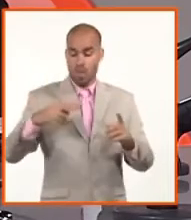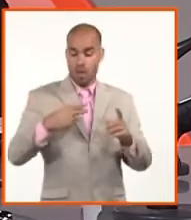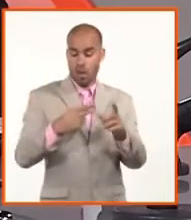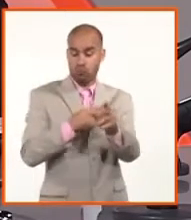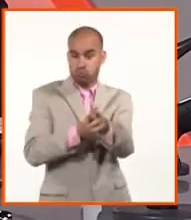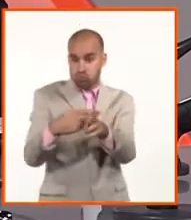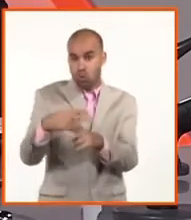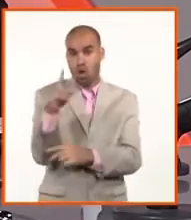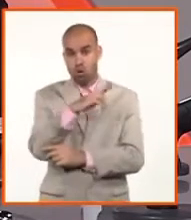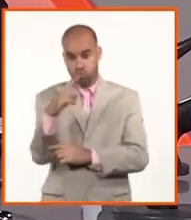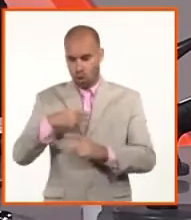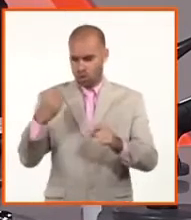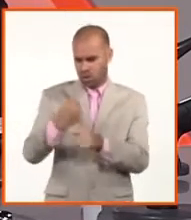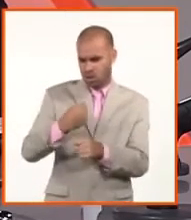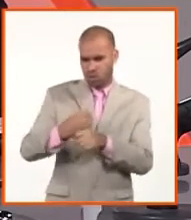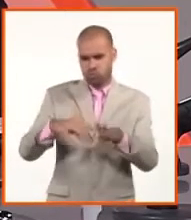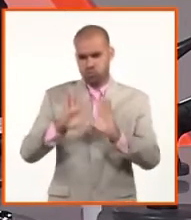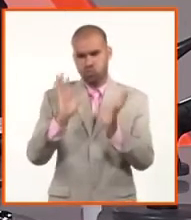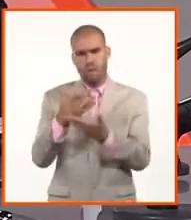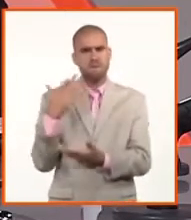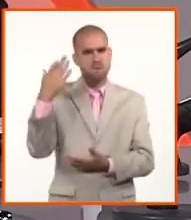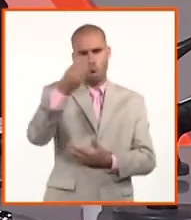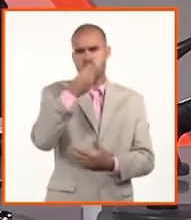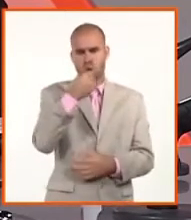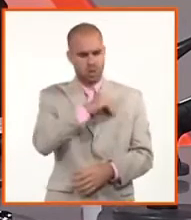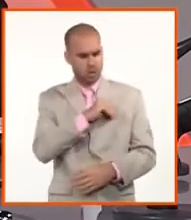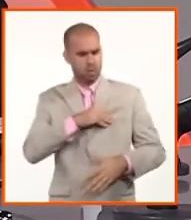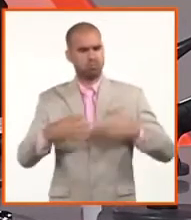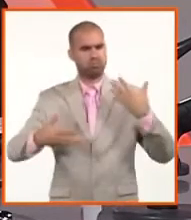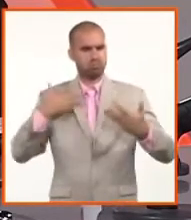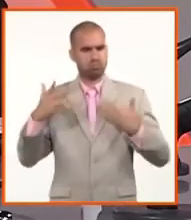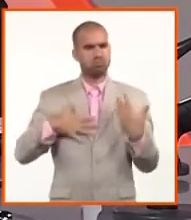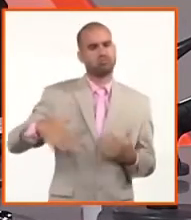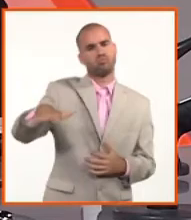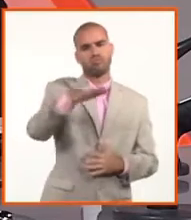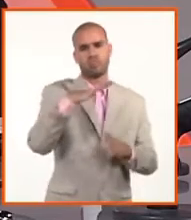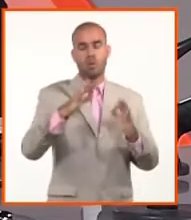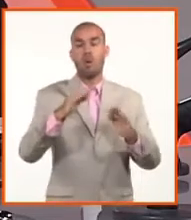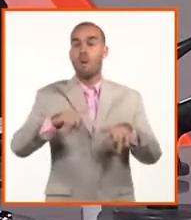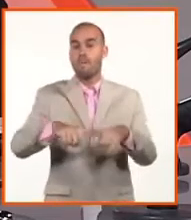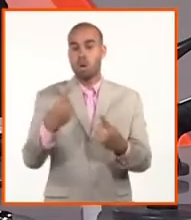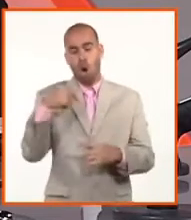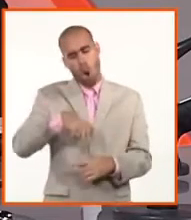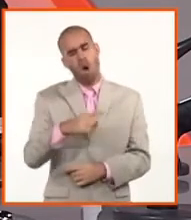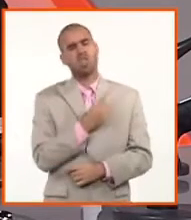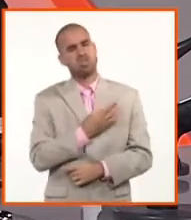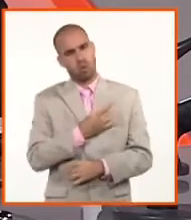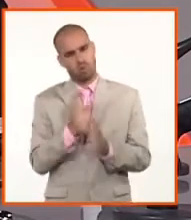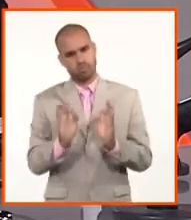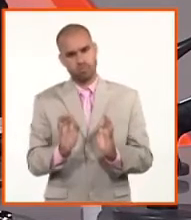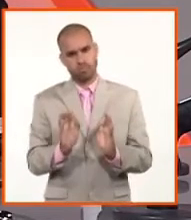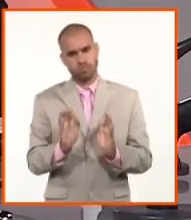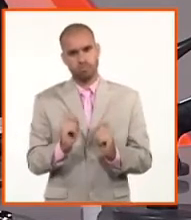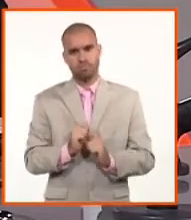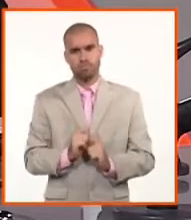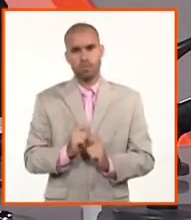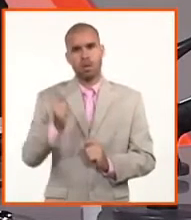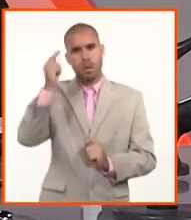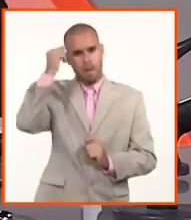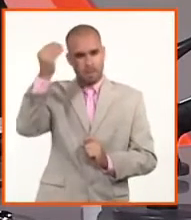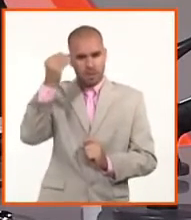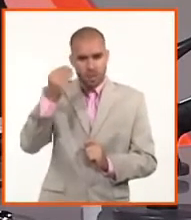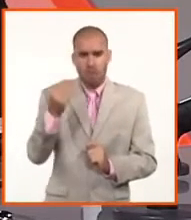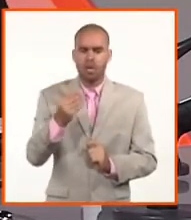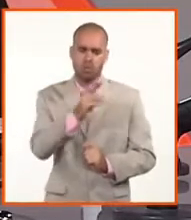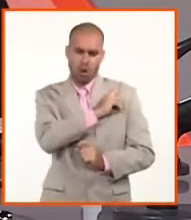será algún día orgullo de todos, pues hoy es dolor de todos, pensamiento, razón y